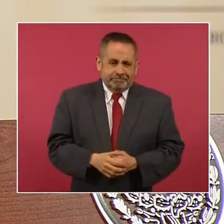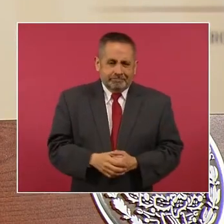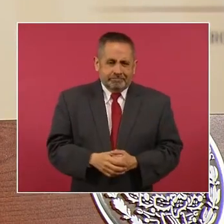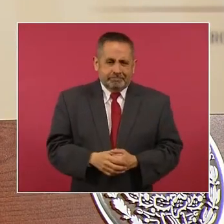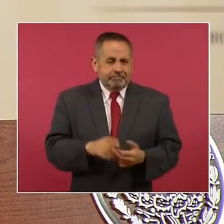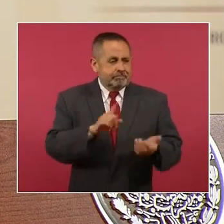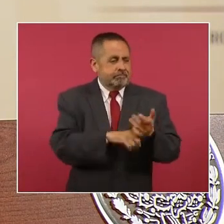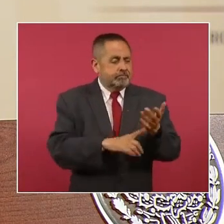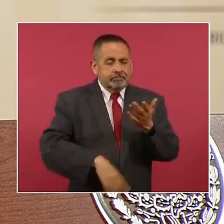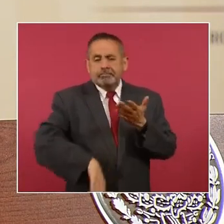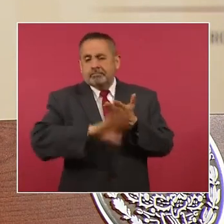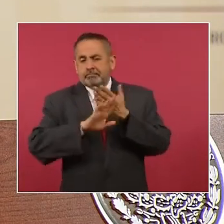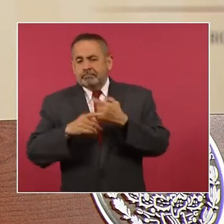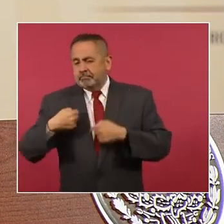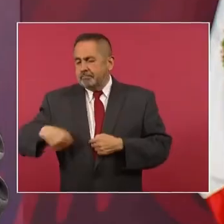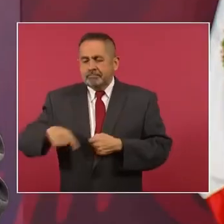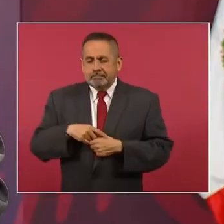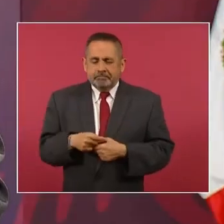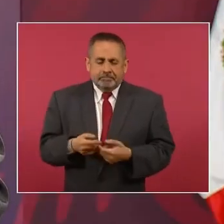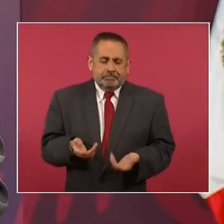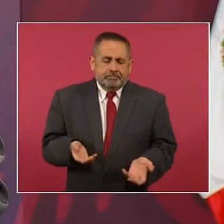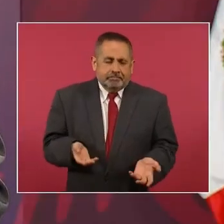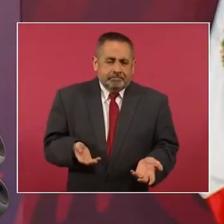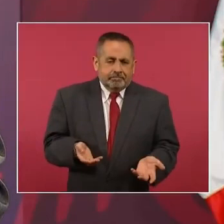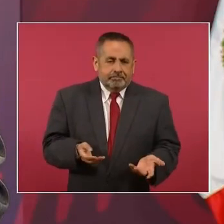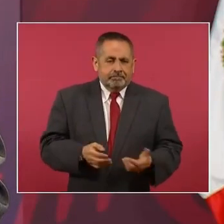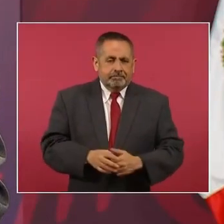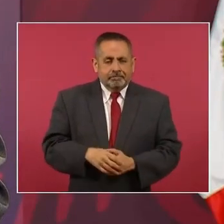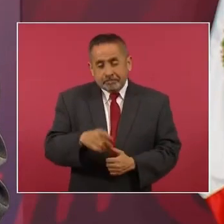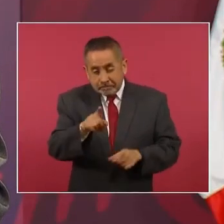porque están en contra nuestra.